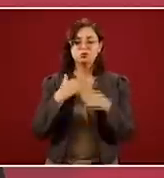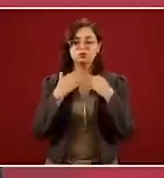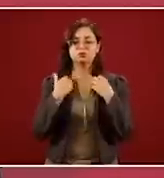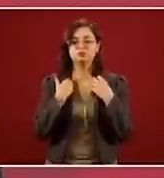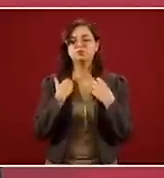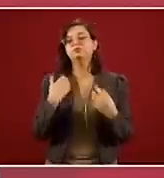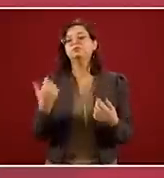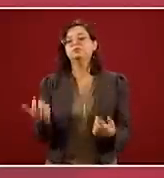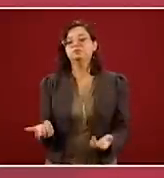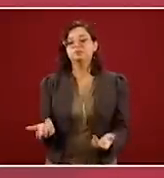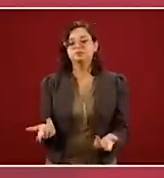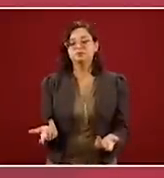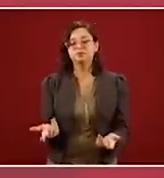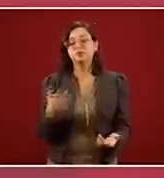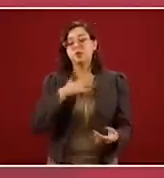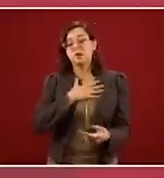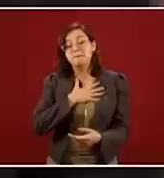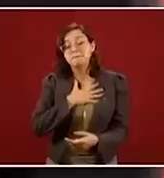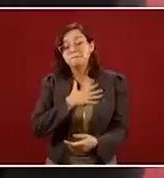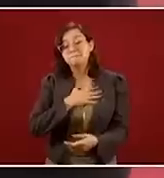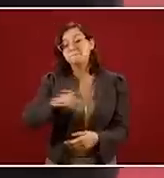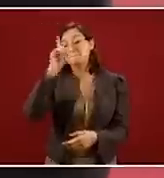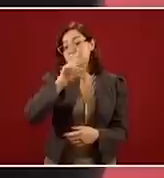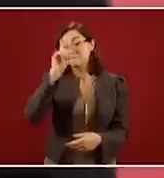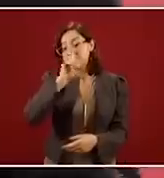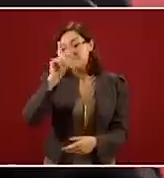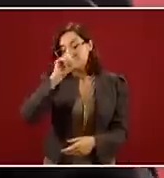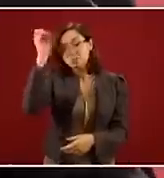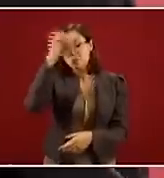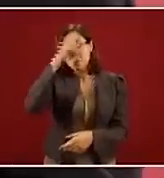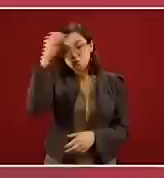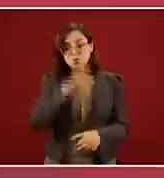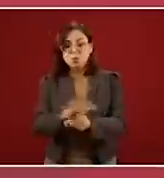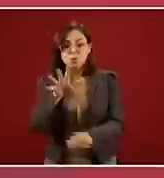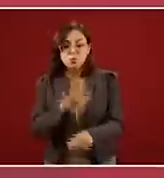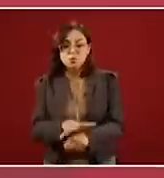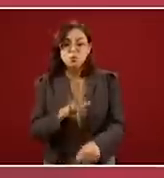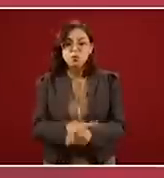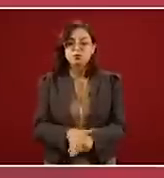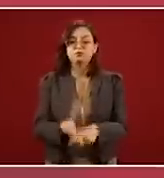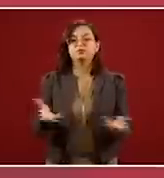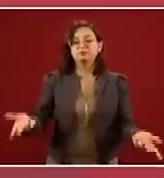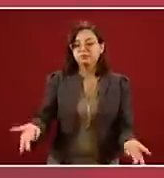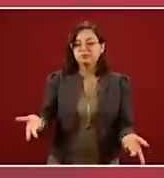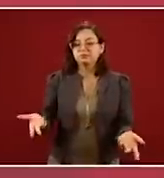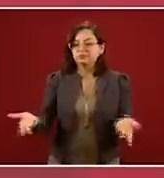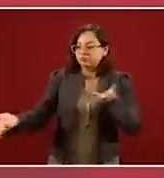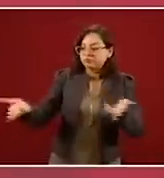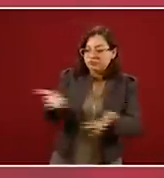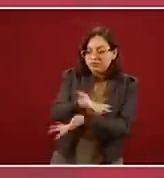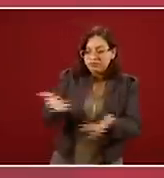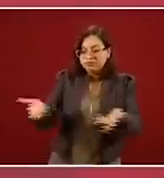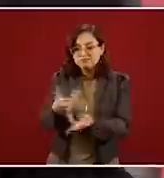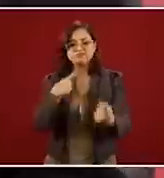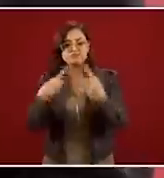Eso es. Entonces, mi recomendación es búsquense, ¿sí?,